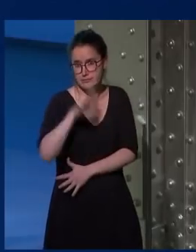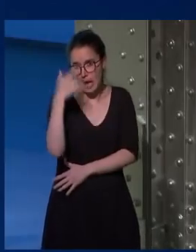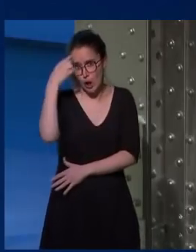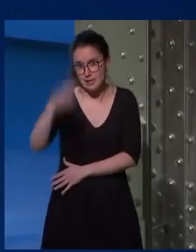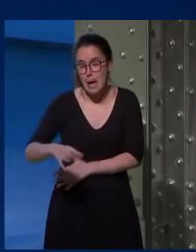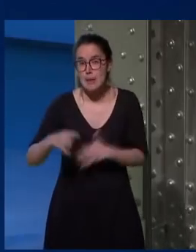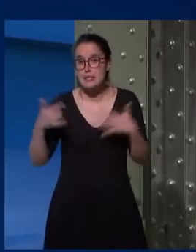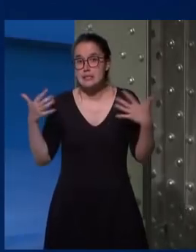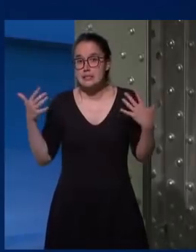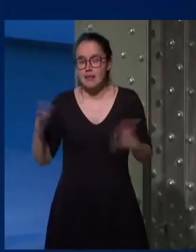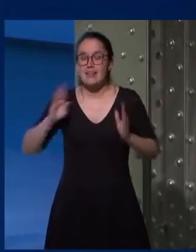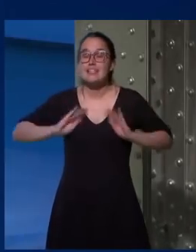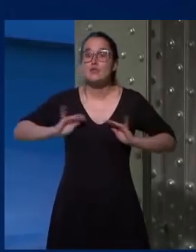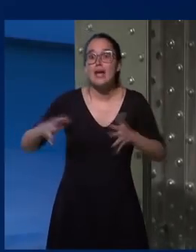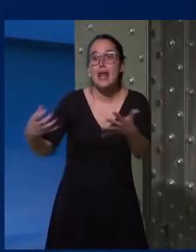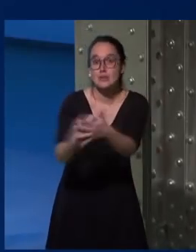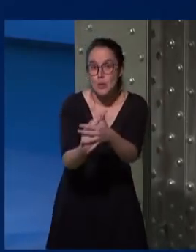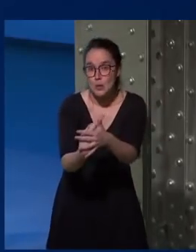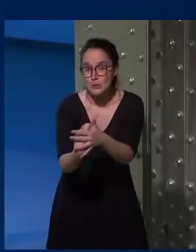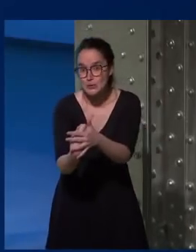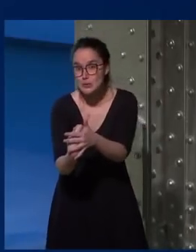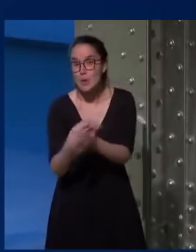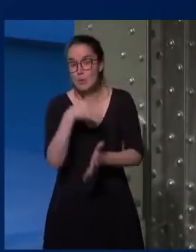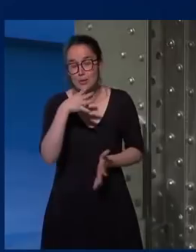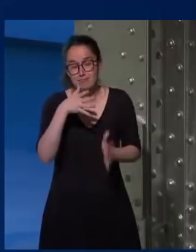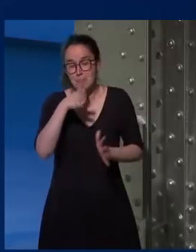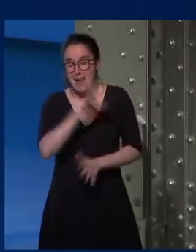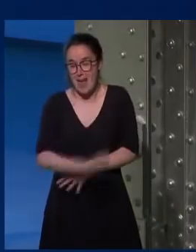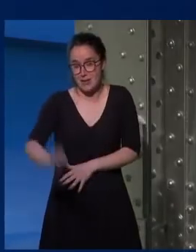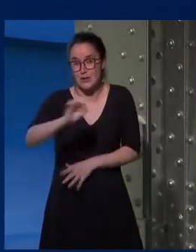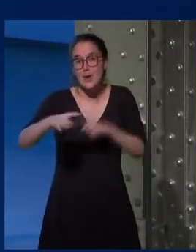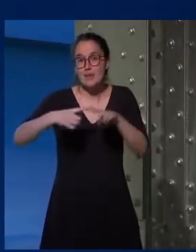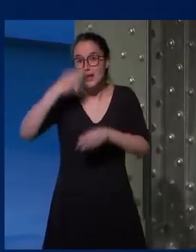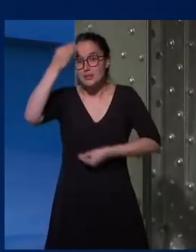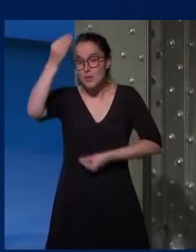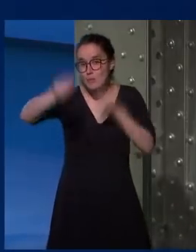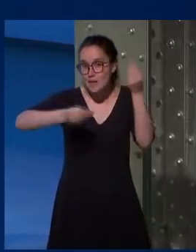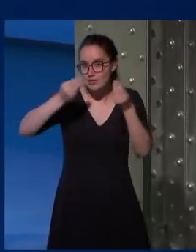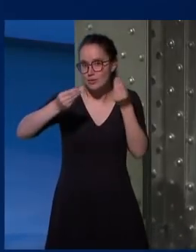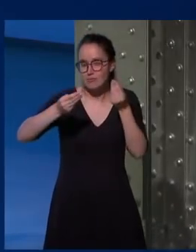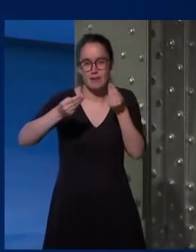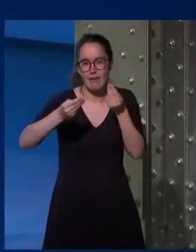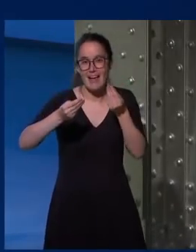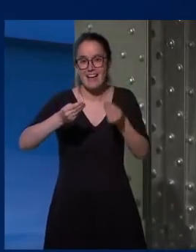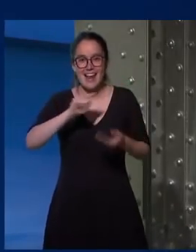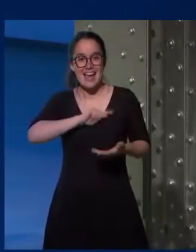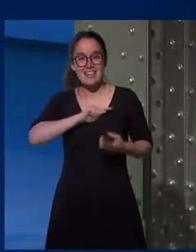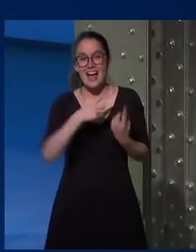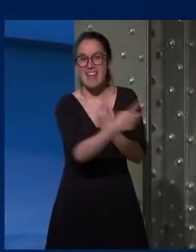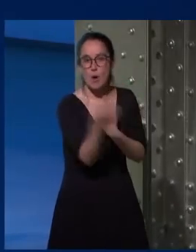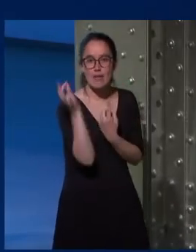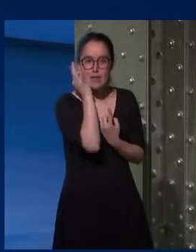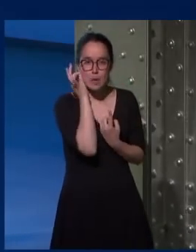sabes. Así que disfrutarlas todos porque son una auténtica maravilla. Además, yo creo que has sabido captar perfectamente la esencia de cada una